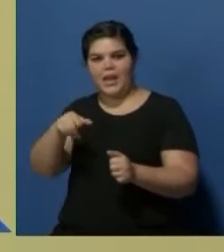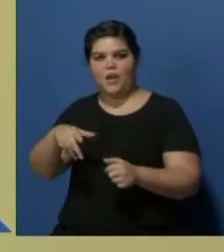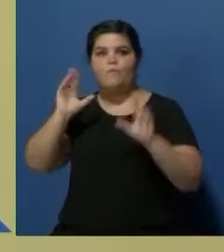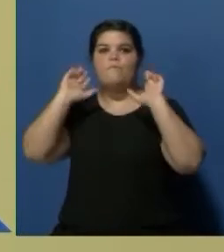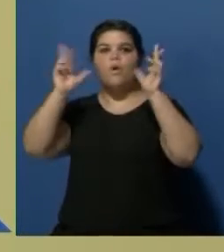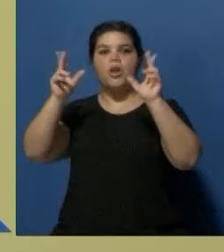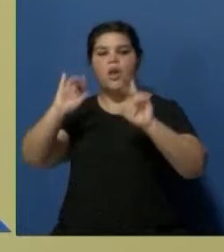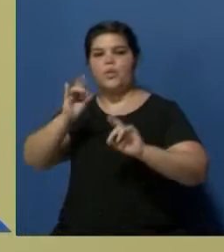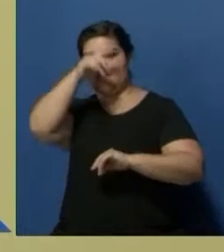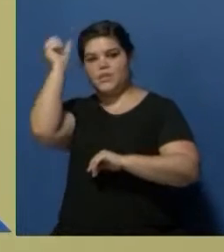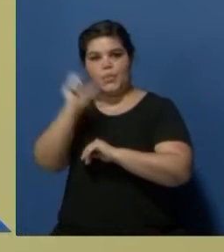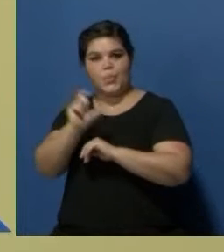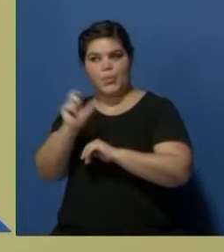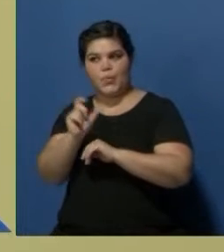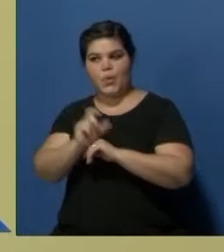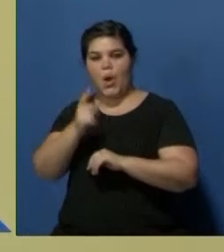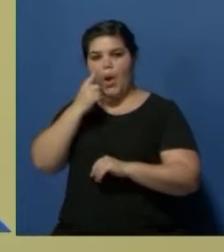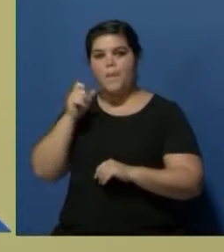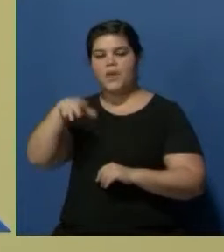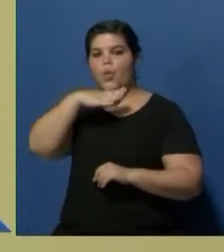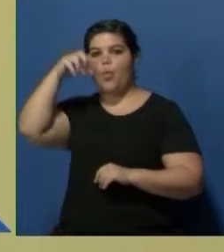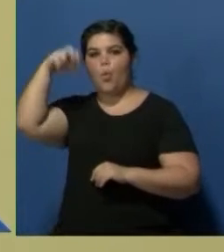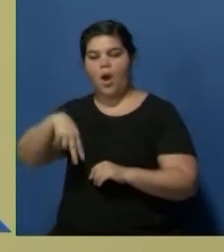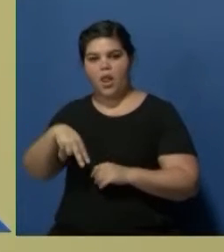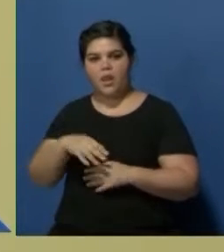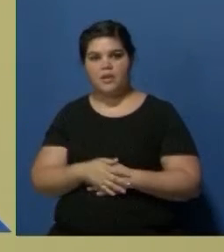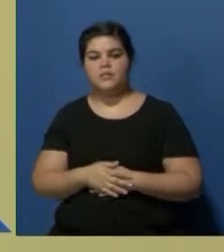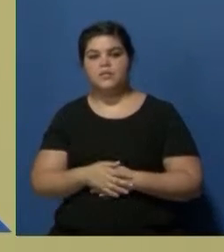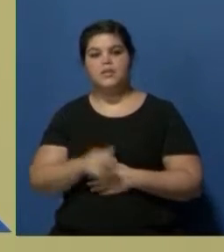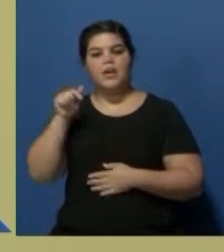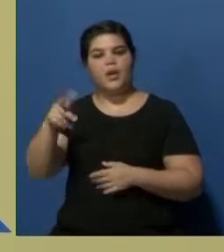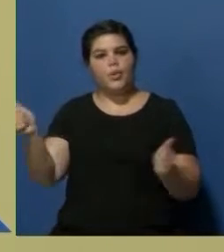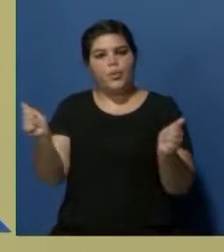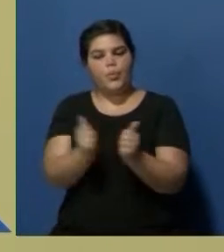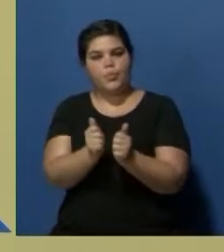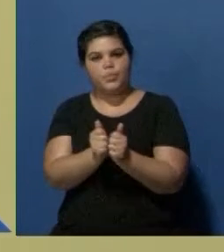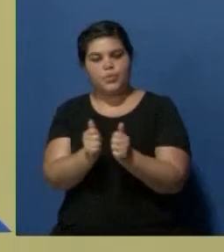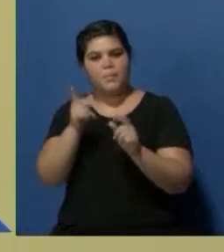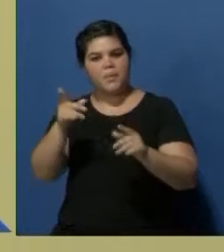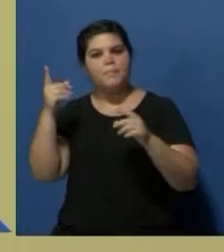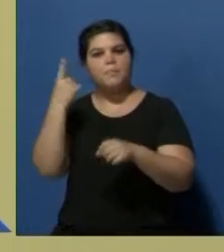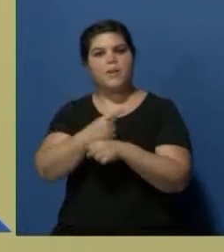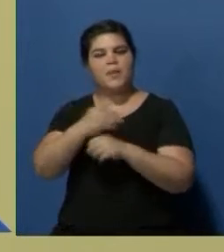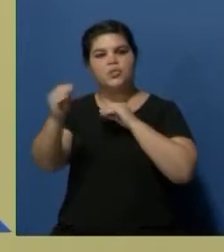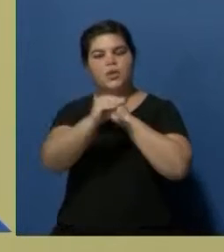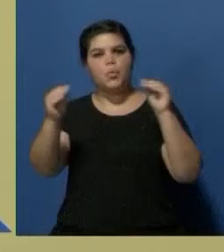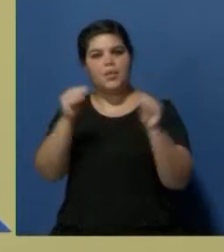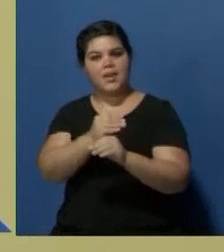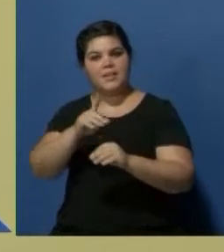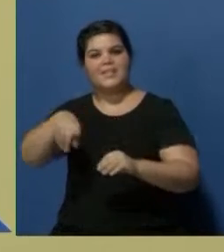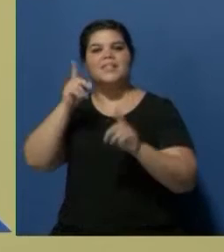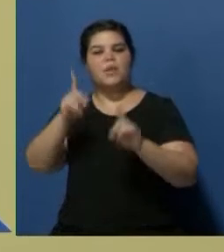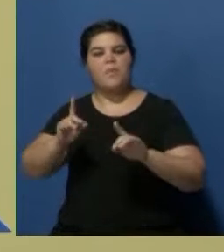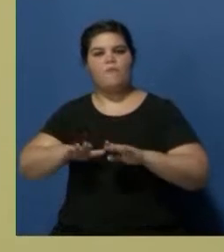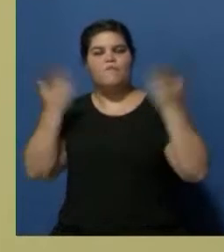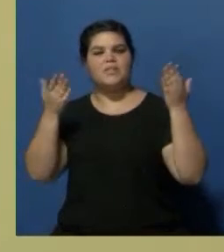vóley aquí de la Universidad Nacional de Cuyo, estamos hablando de Juan Pablo Mayorana, que está con nosotros. ¿Qué tal, Juan Pablo? Saludarte y primero felicitarte por el gran